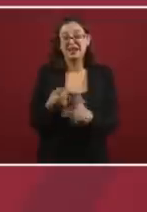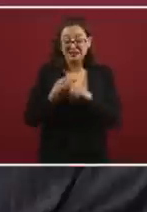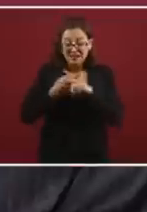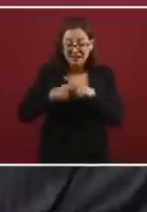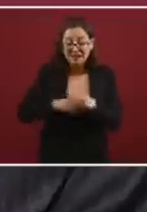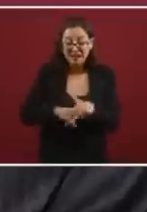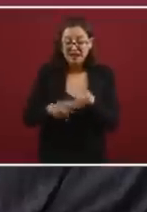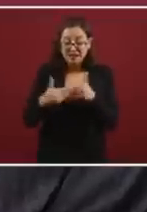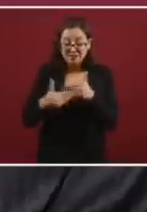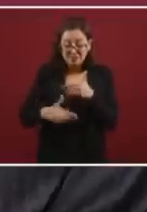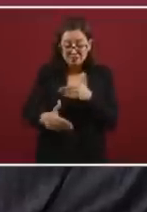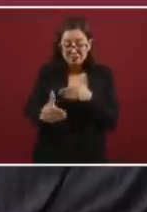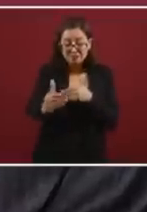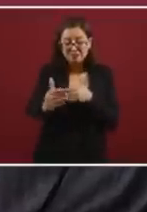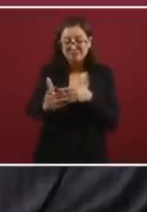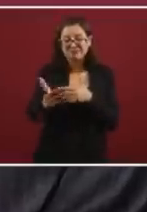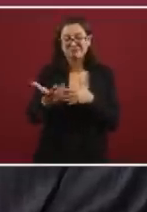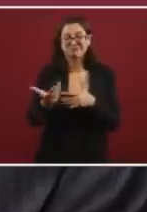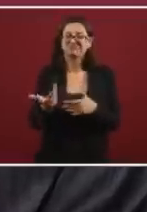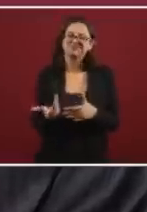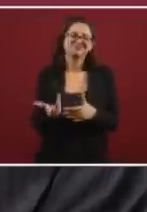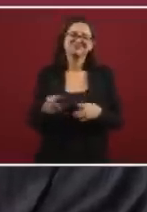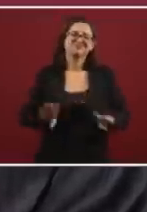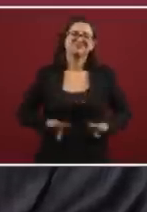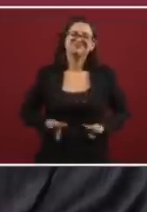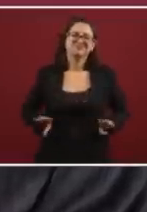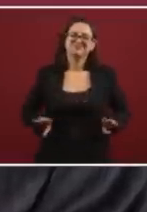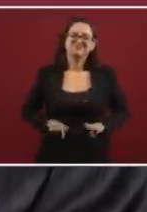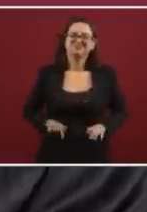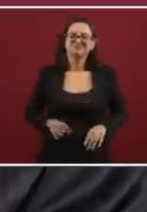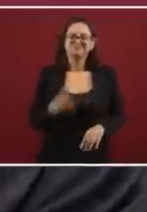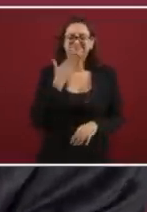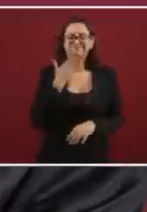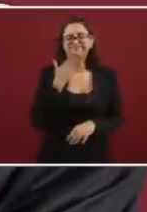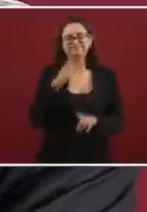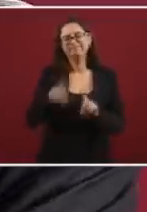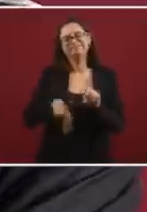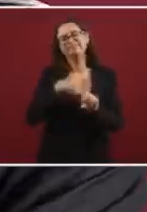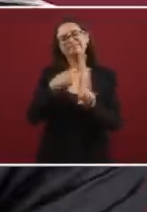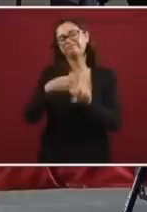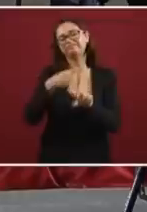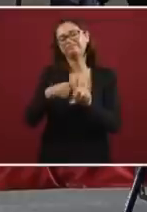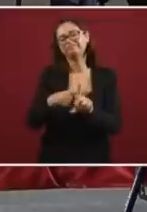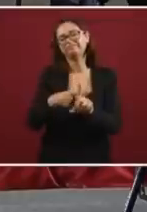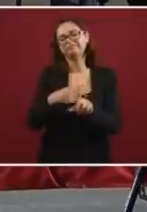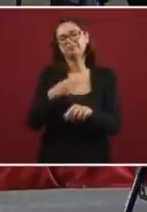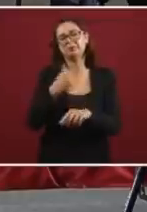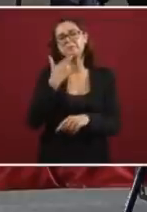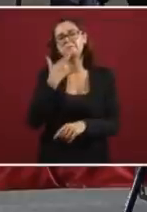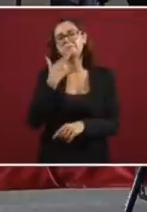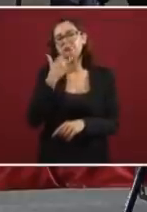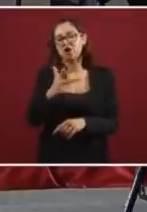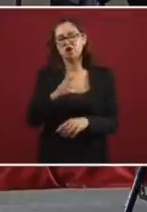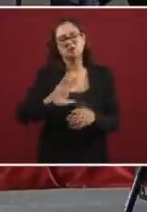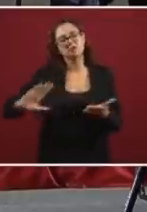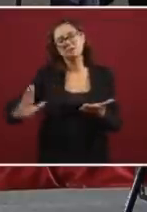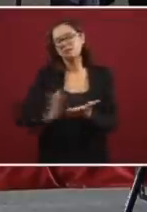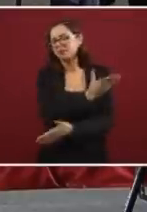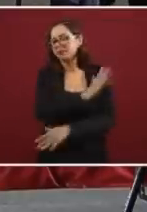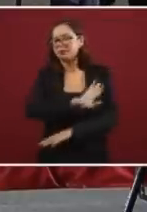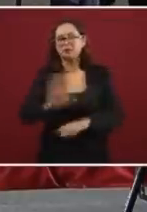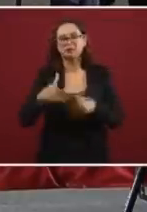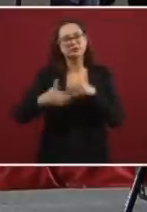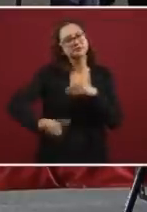no era conveniente que lo mejor era ver hacia adelante